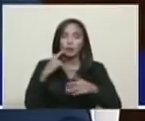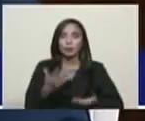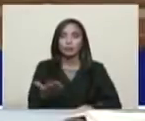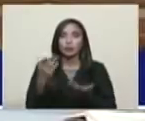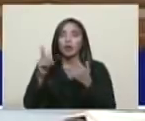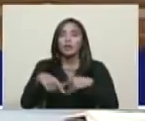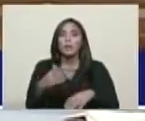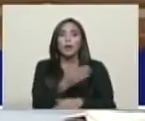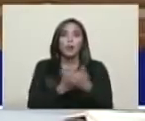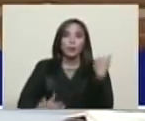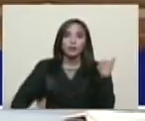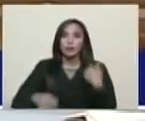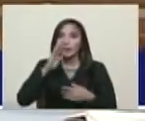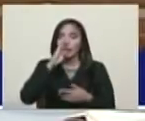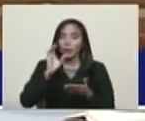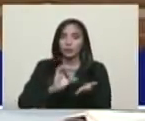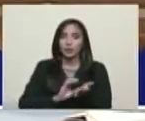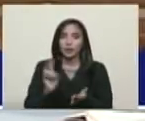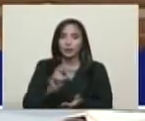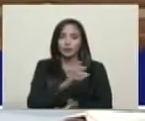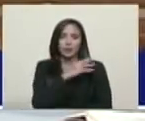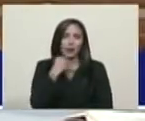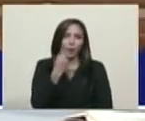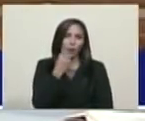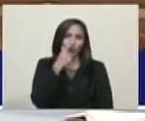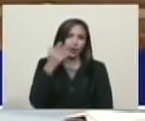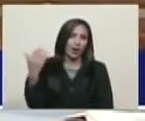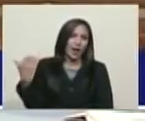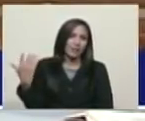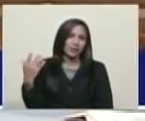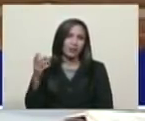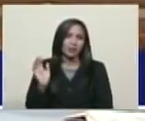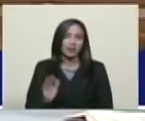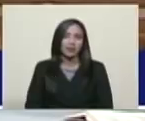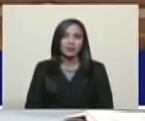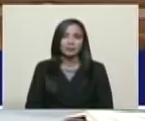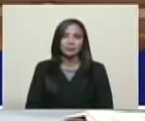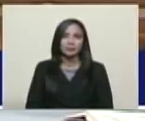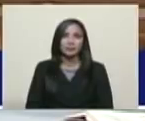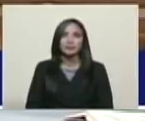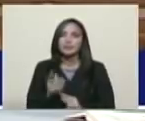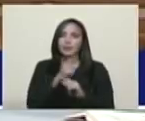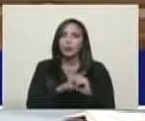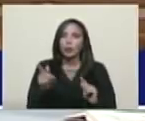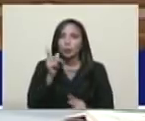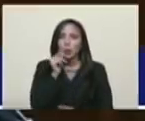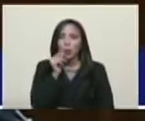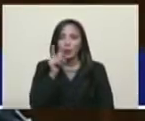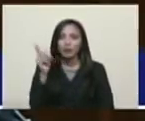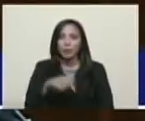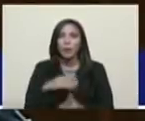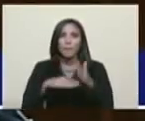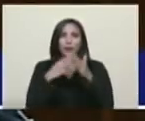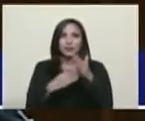del Banco Central era un jovenzuelo, jovencito. Comandante Morales también estaba en bachillerato,